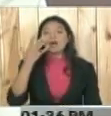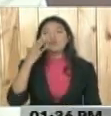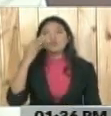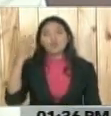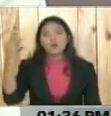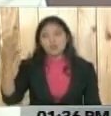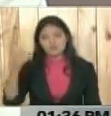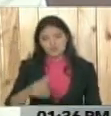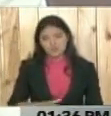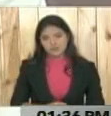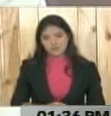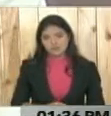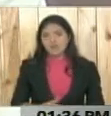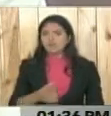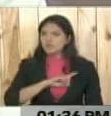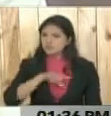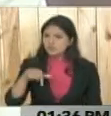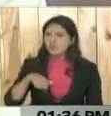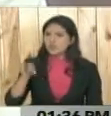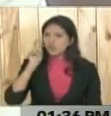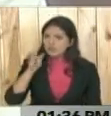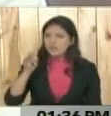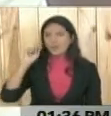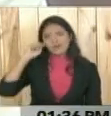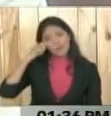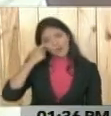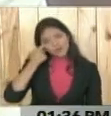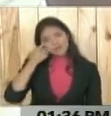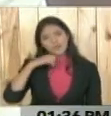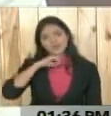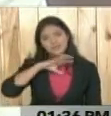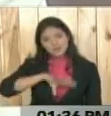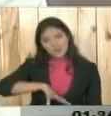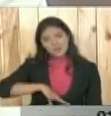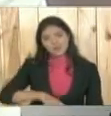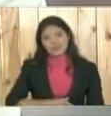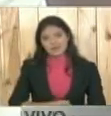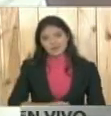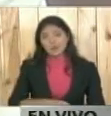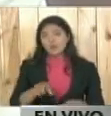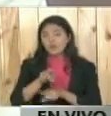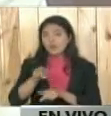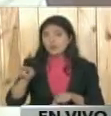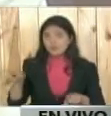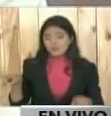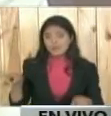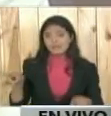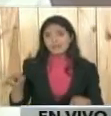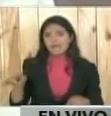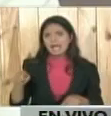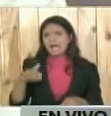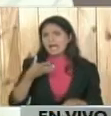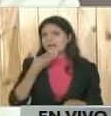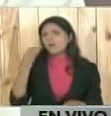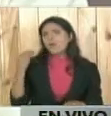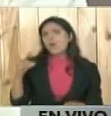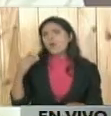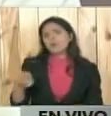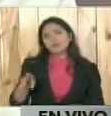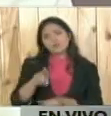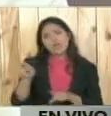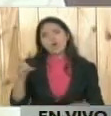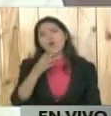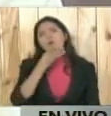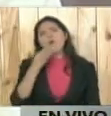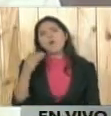allí estuvimos viendo, recordando historia, cuando ustedes les tocó, siendo muy chavalos, como dicen,